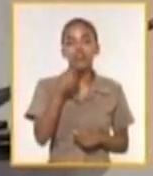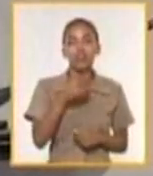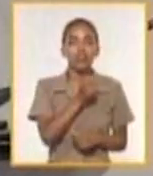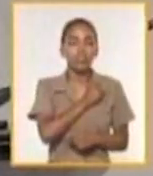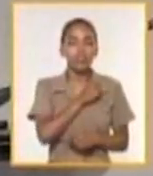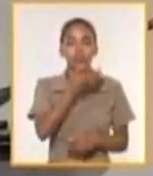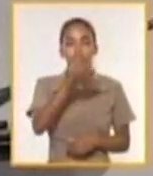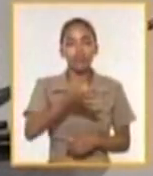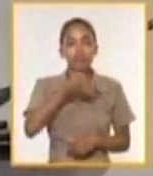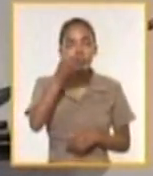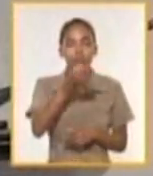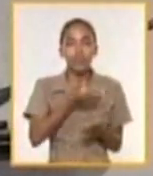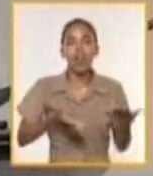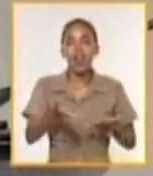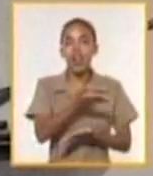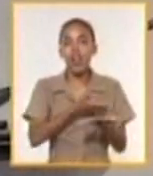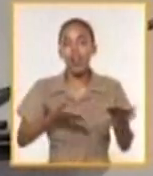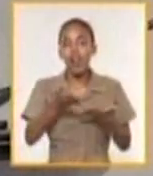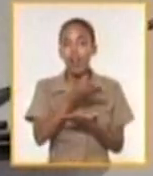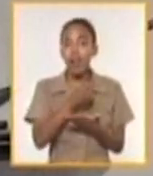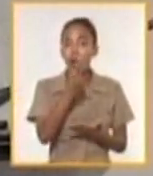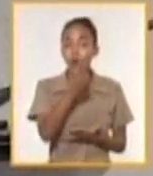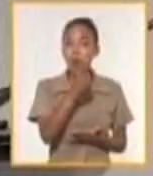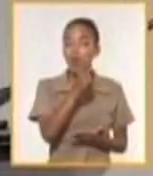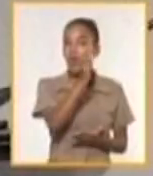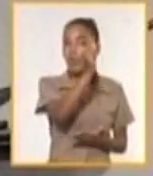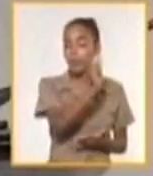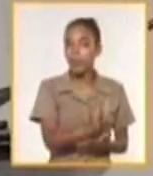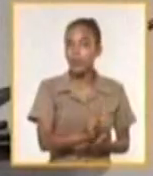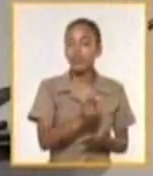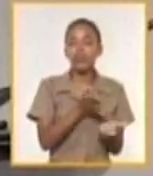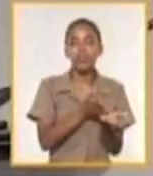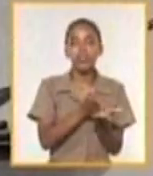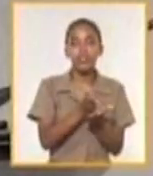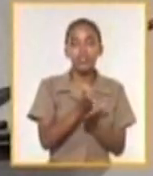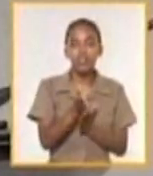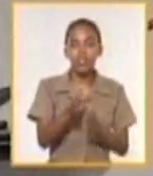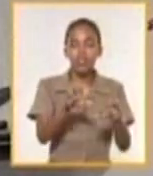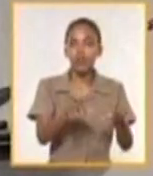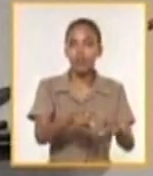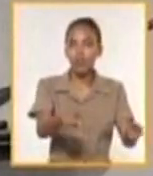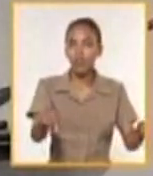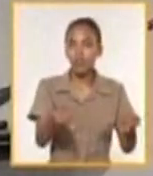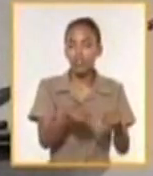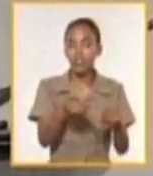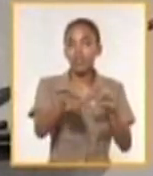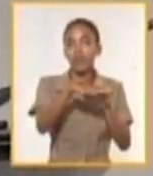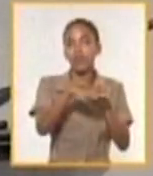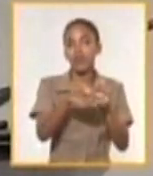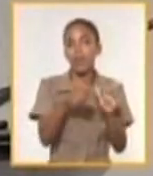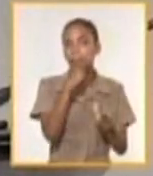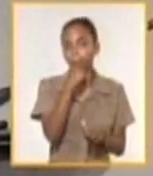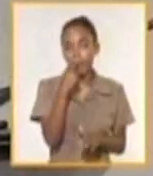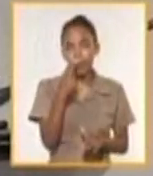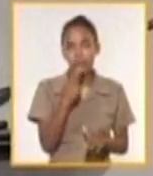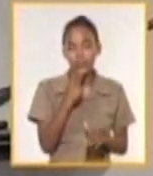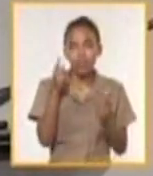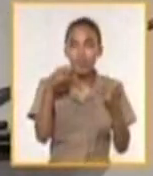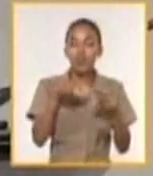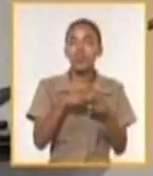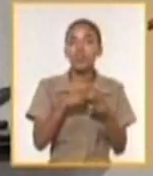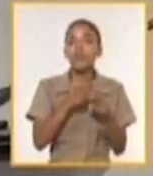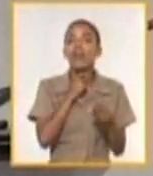con uno de sus continuadores en la obra al frente de la oficina del programa Martiano, Eduardo Torres Cuevas. Con su